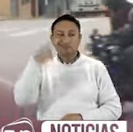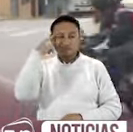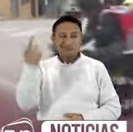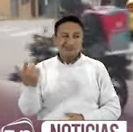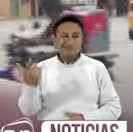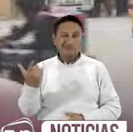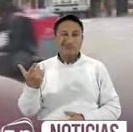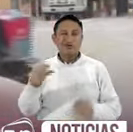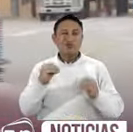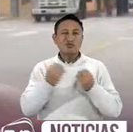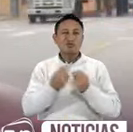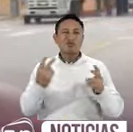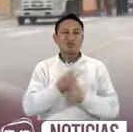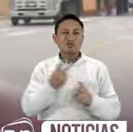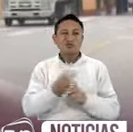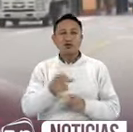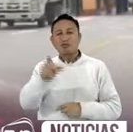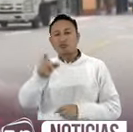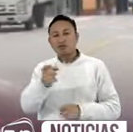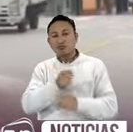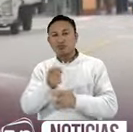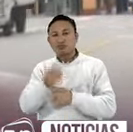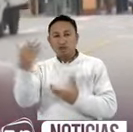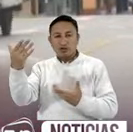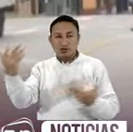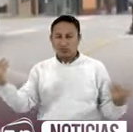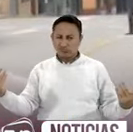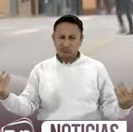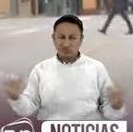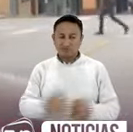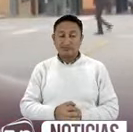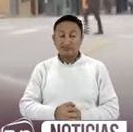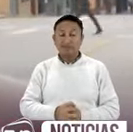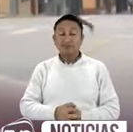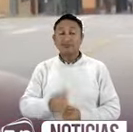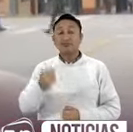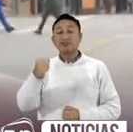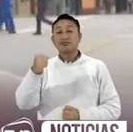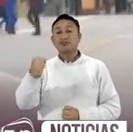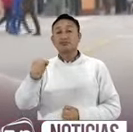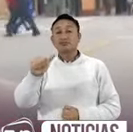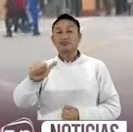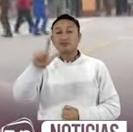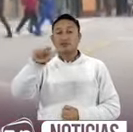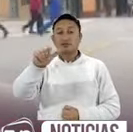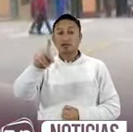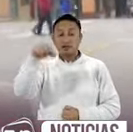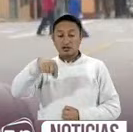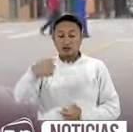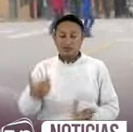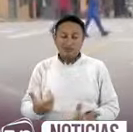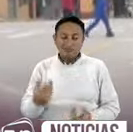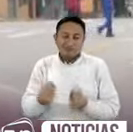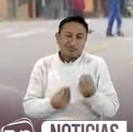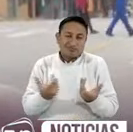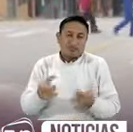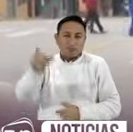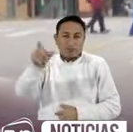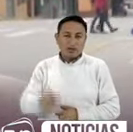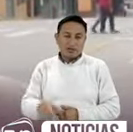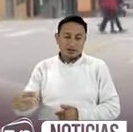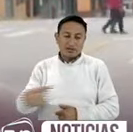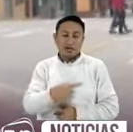entiende por delincuencia común o si es que es una persecución política. Creo que en el caso de Daniel Salcedo no hay ninguna discusión y no hay mucho que se pueda hacer. Es una persona que